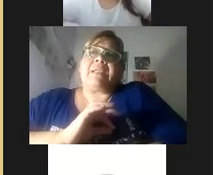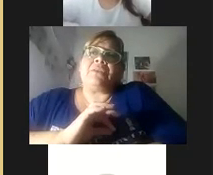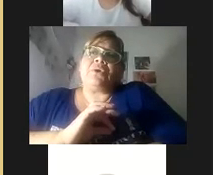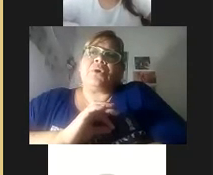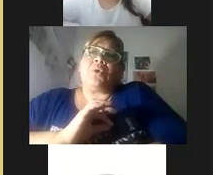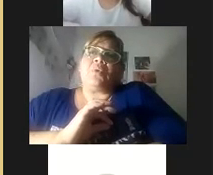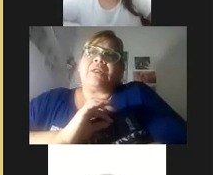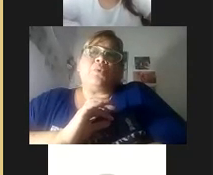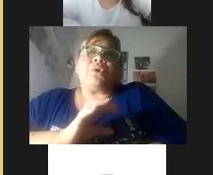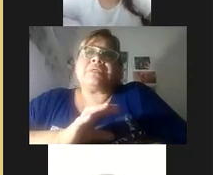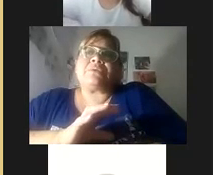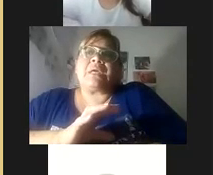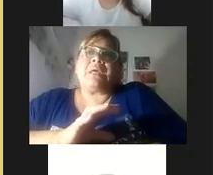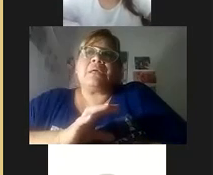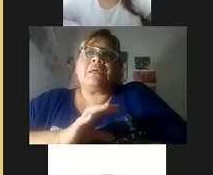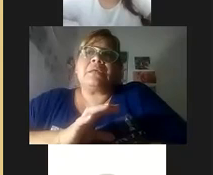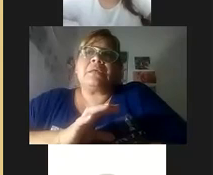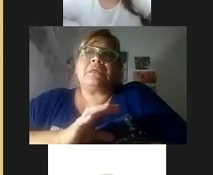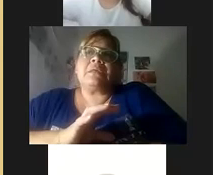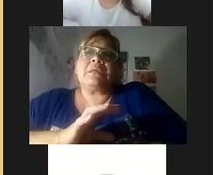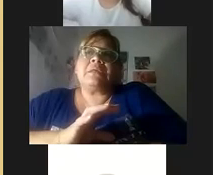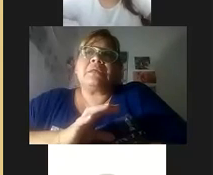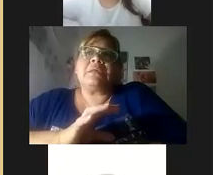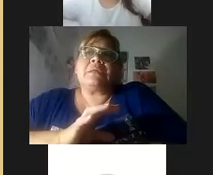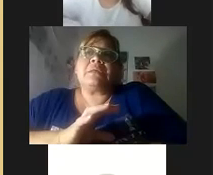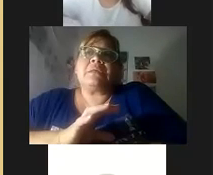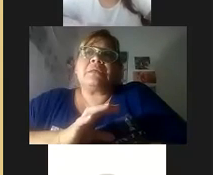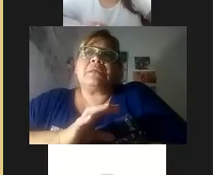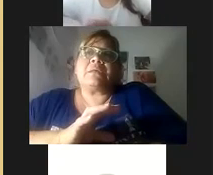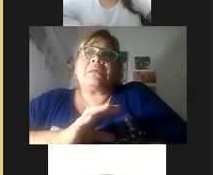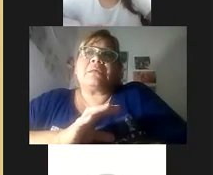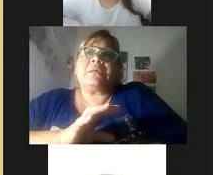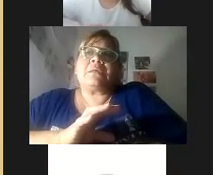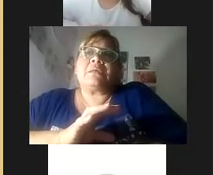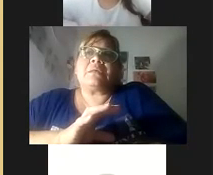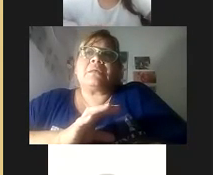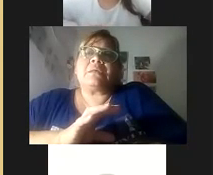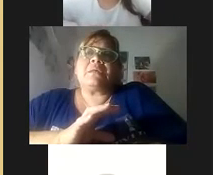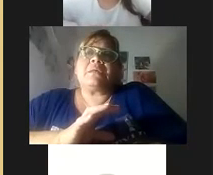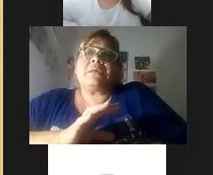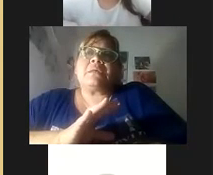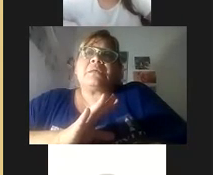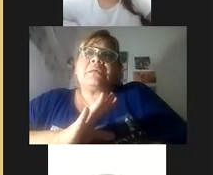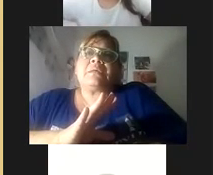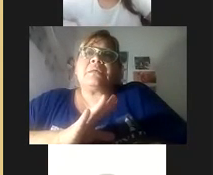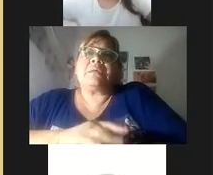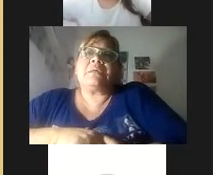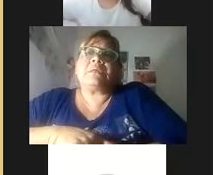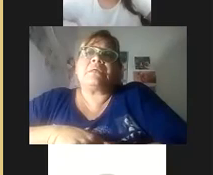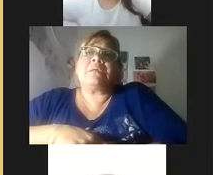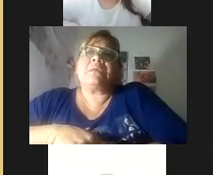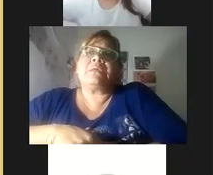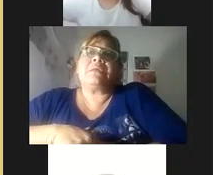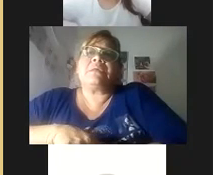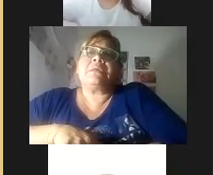más blando o más duro, dice usted. No, eso no tiene nada que ver. Ahora, después vamos a hablar, no en esta clase, sino